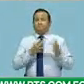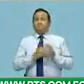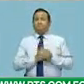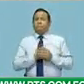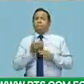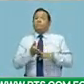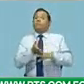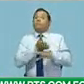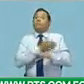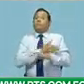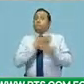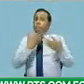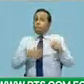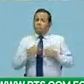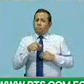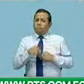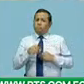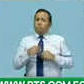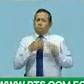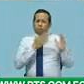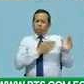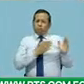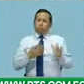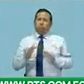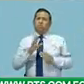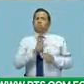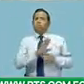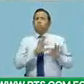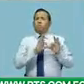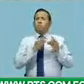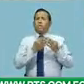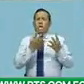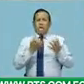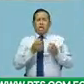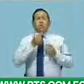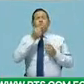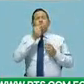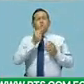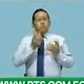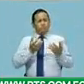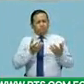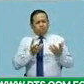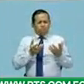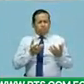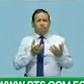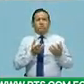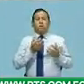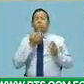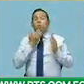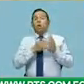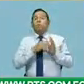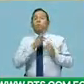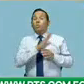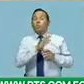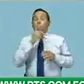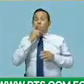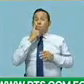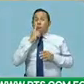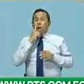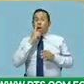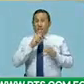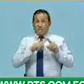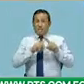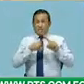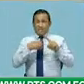acabar con la vida de su familia, a quienes les dio a beber alguna sustancia tipo veneno. Incluso al padre de los dos pequeños y expareja le